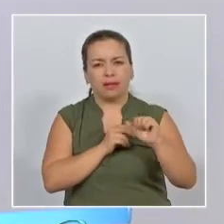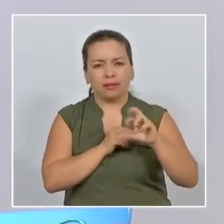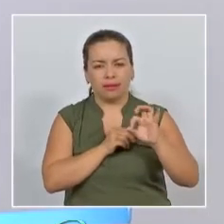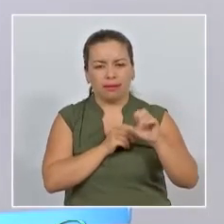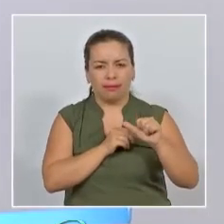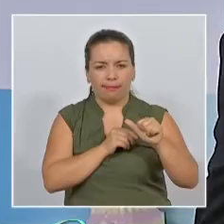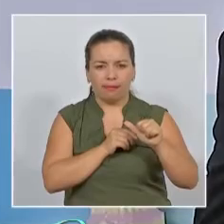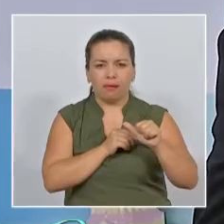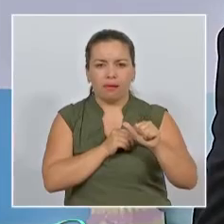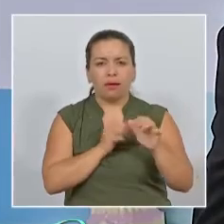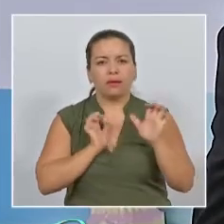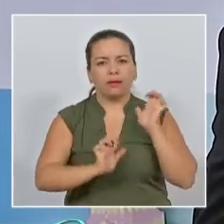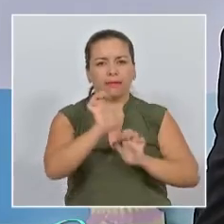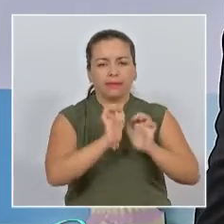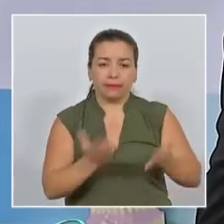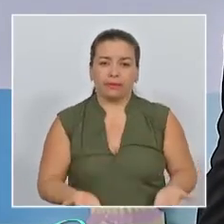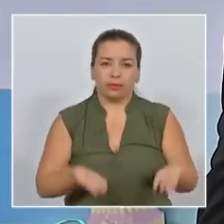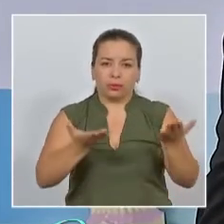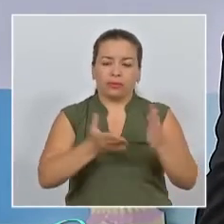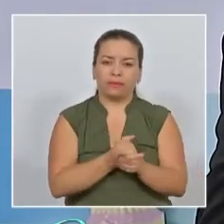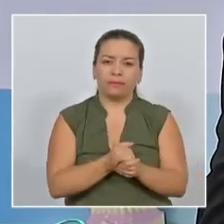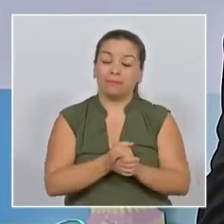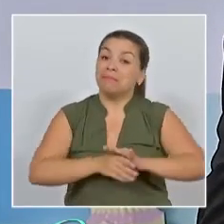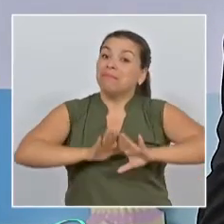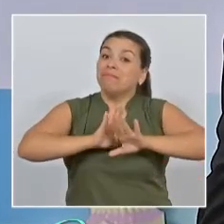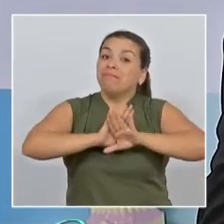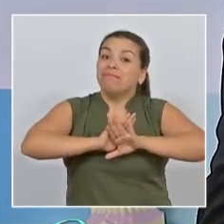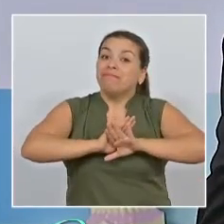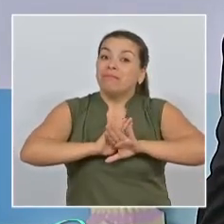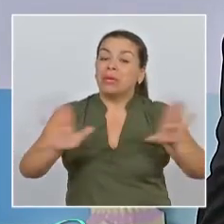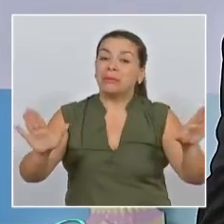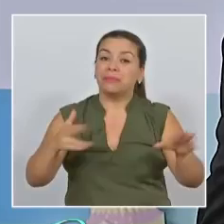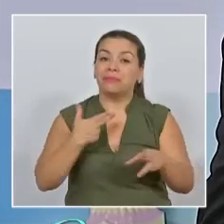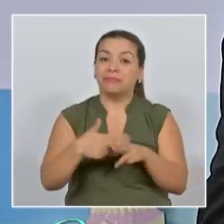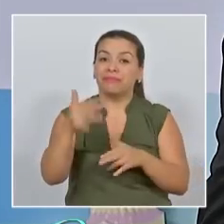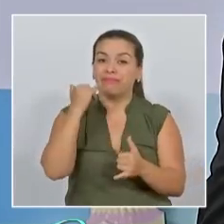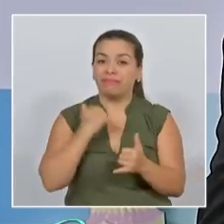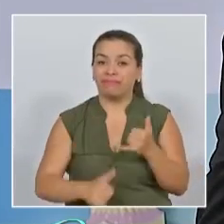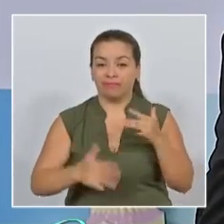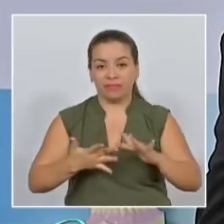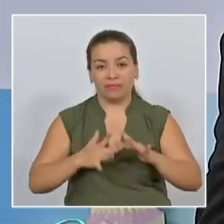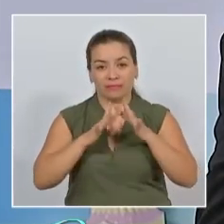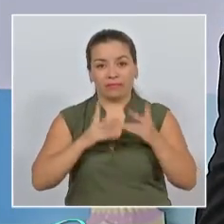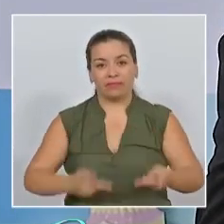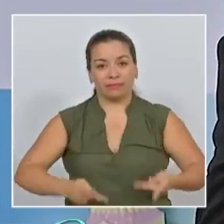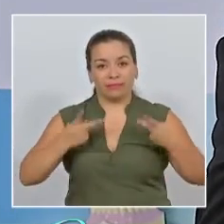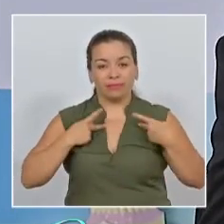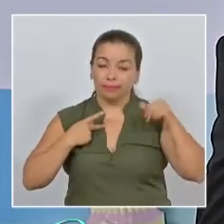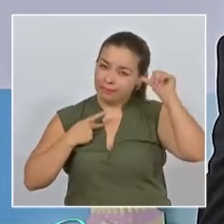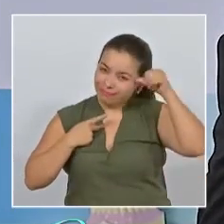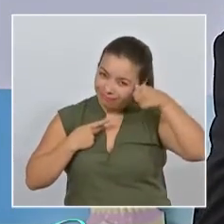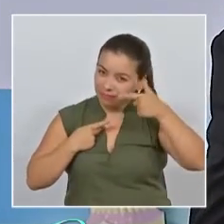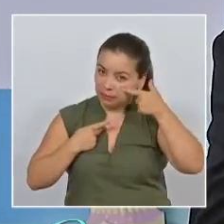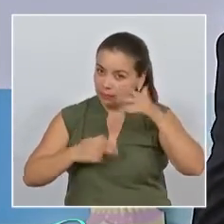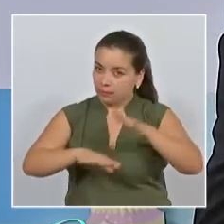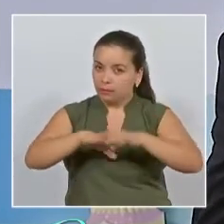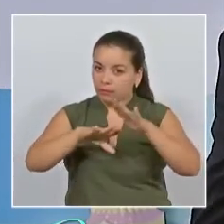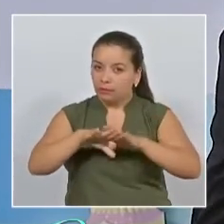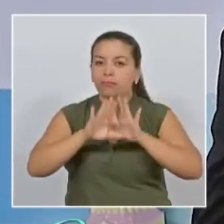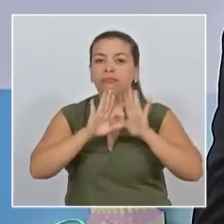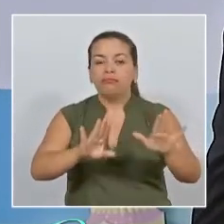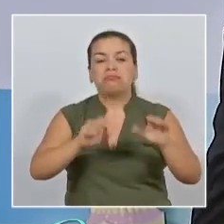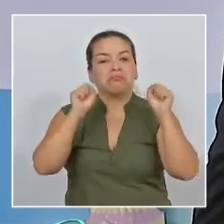defensas. Bueno, ya estamos llegando al punto final de Conexión Vital. Les recordamos las